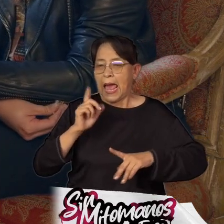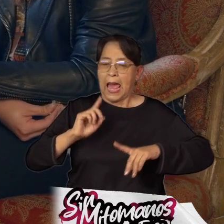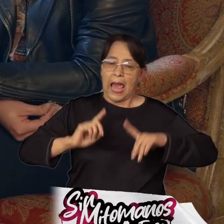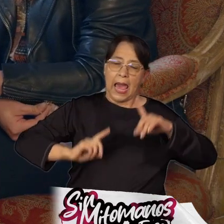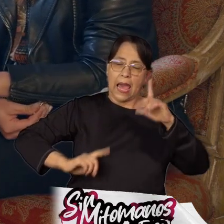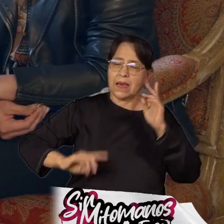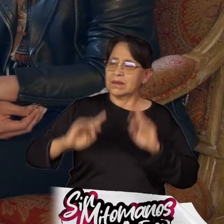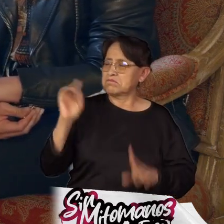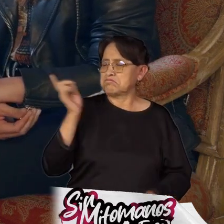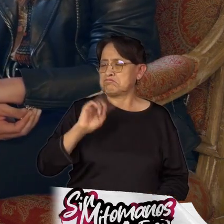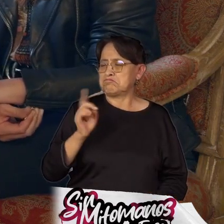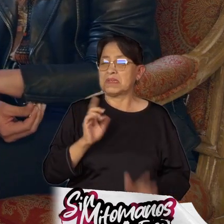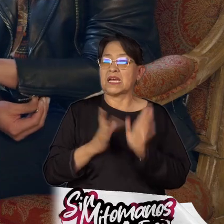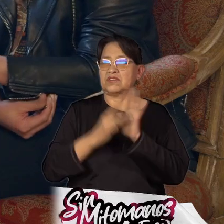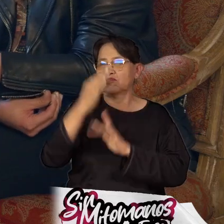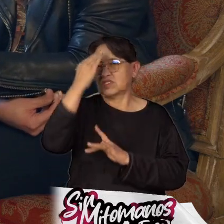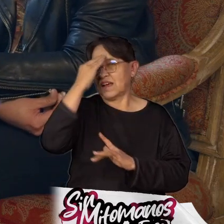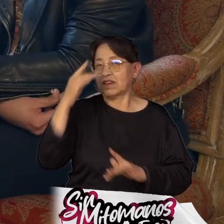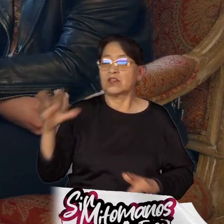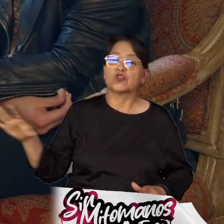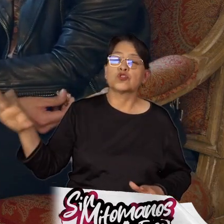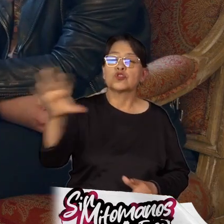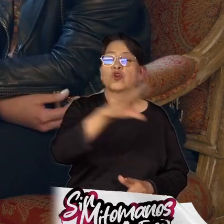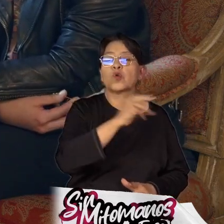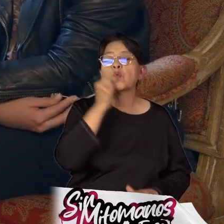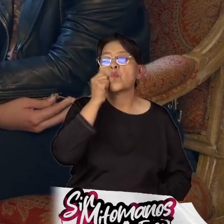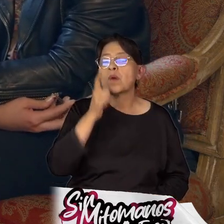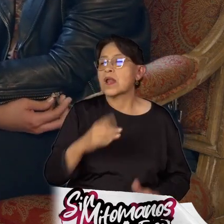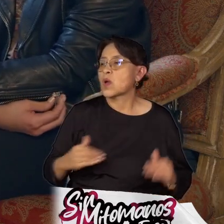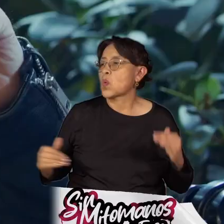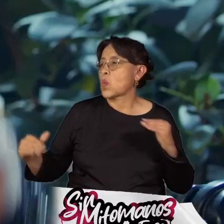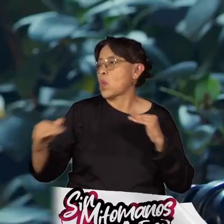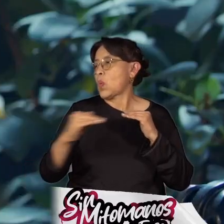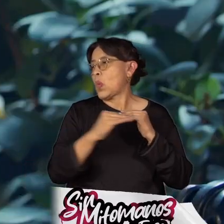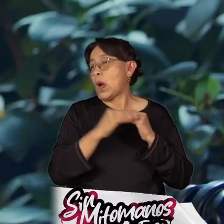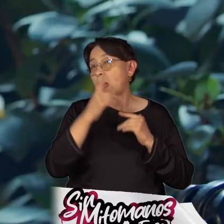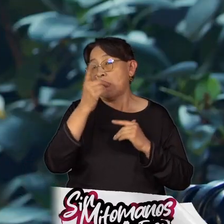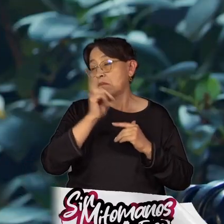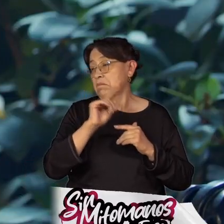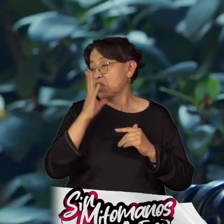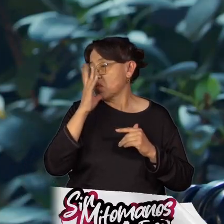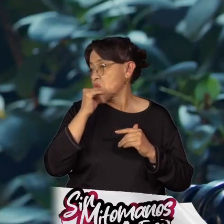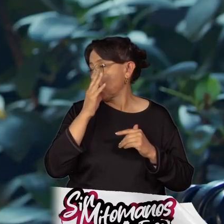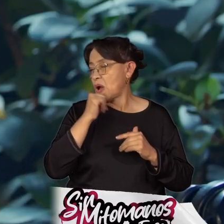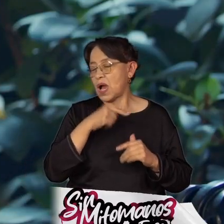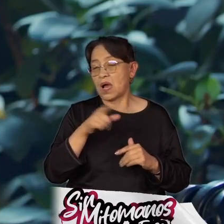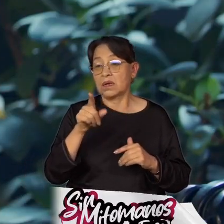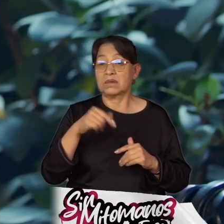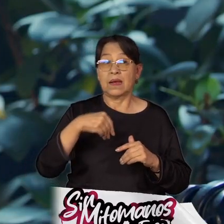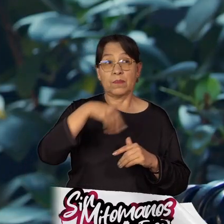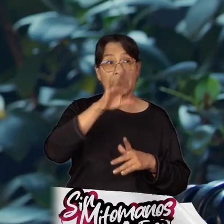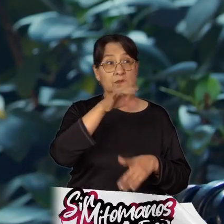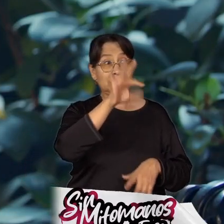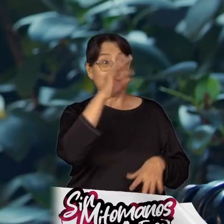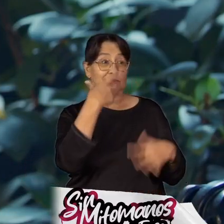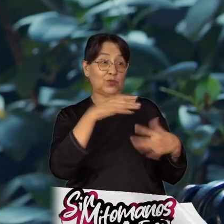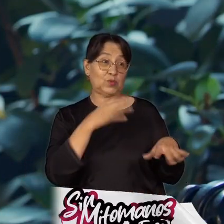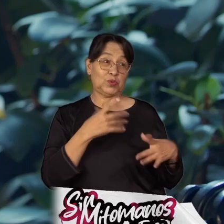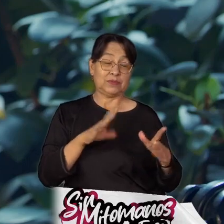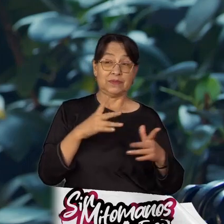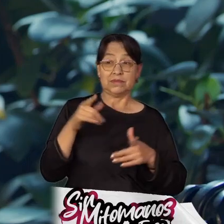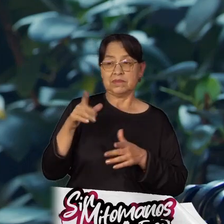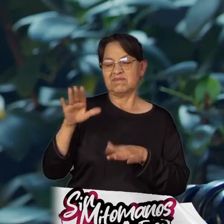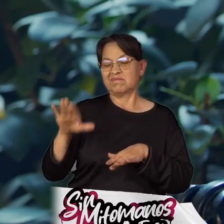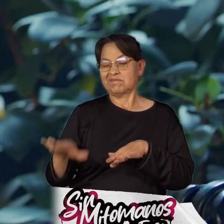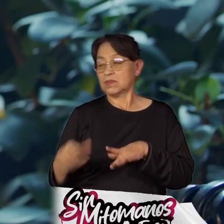rodeos. Para él todos somos iguales y hay que dejar esto claro sin mitomaneros. Para Dios somos iguales. Ante